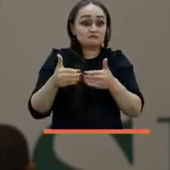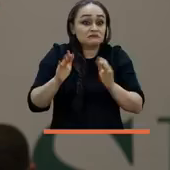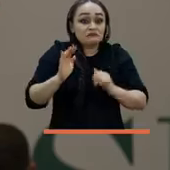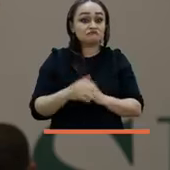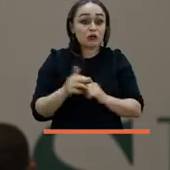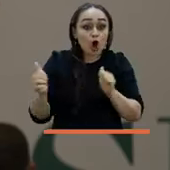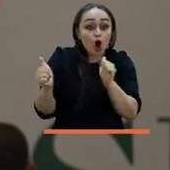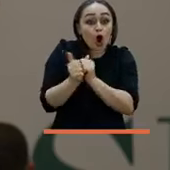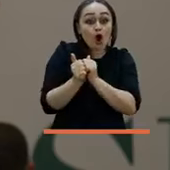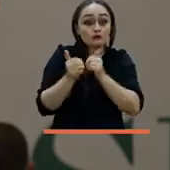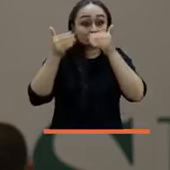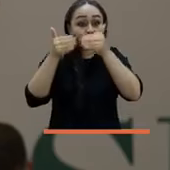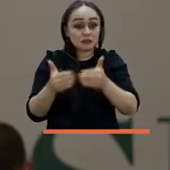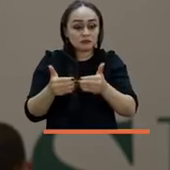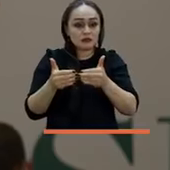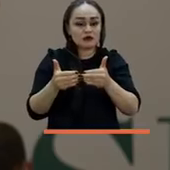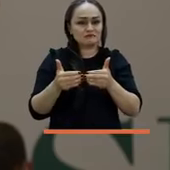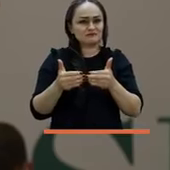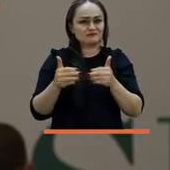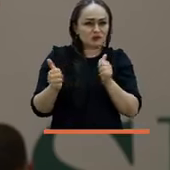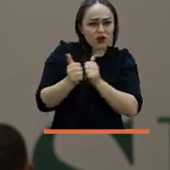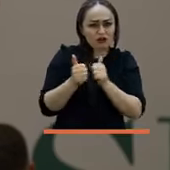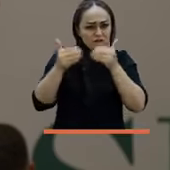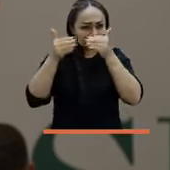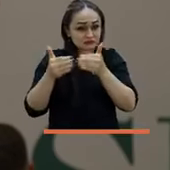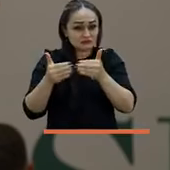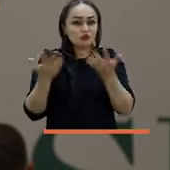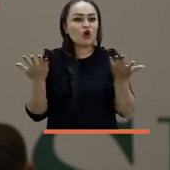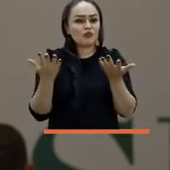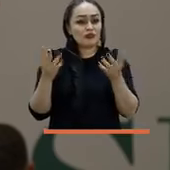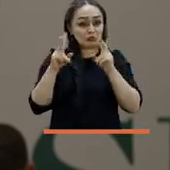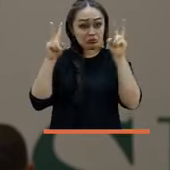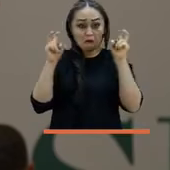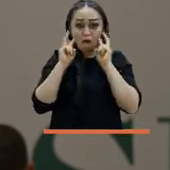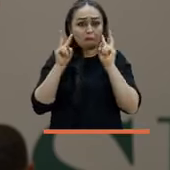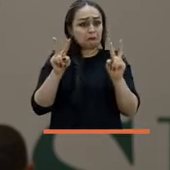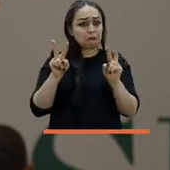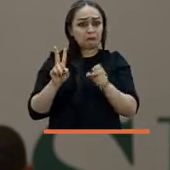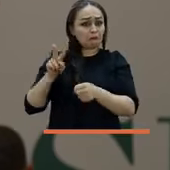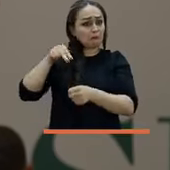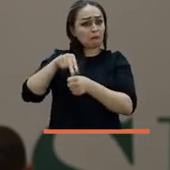no estábamos nosotros como jóvenes indígenas donde quedan